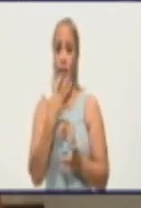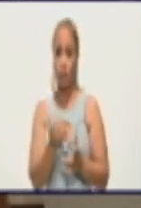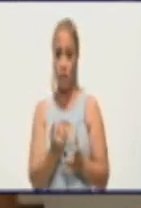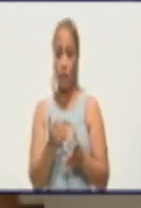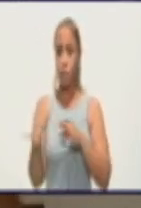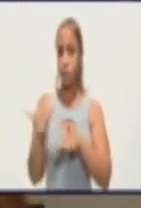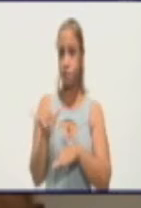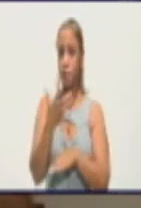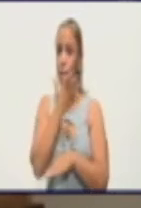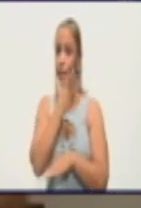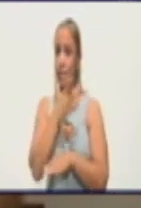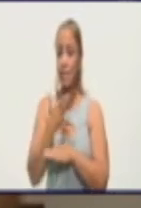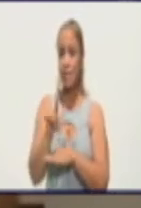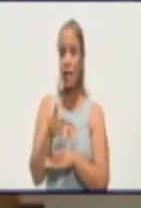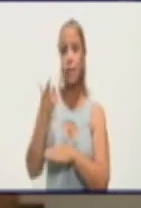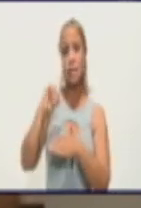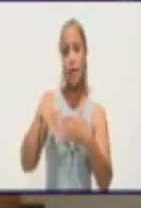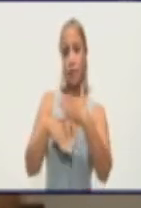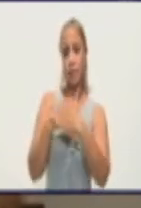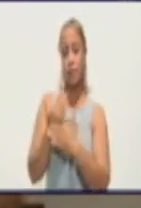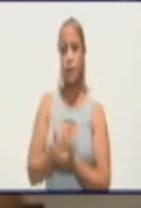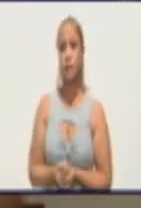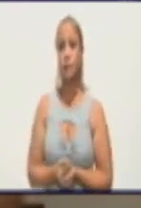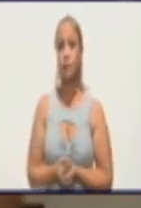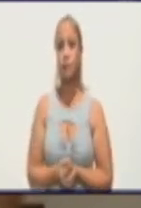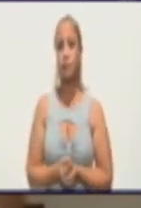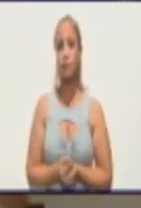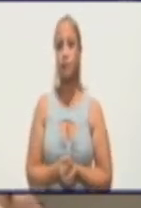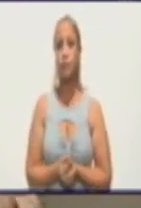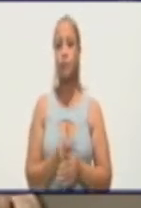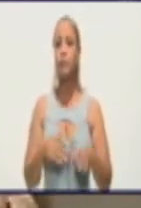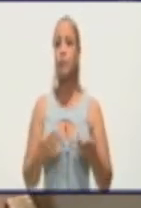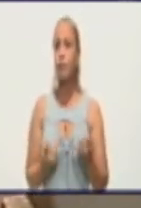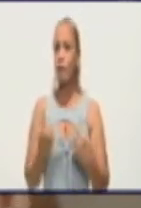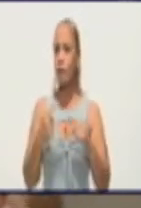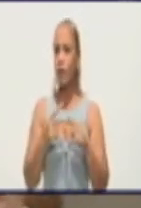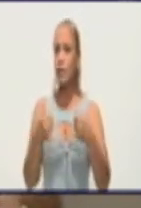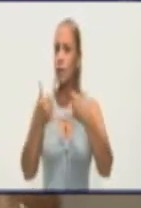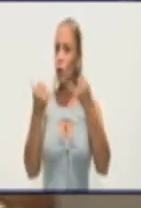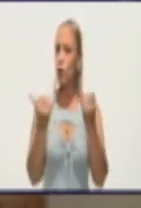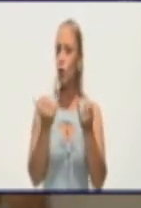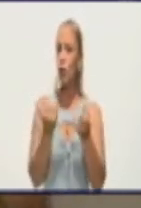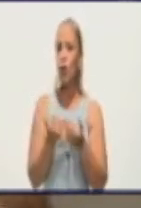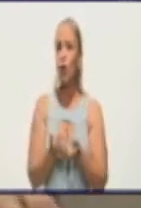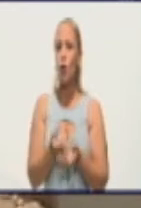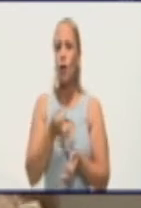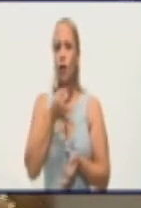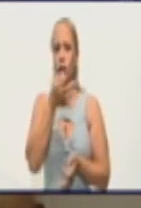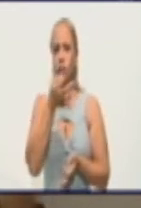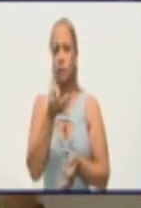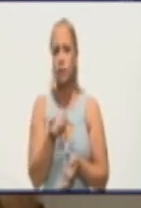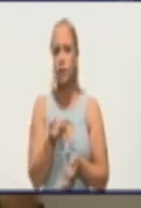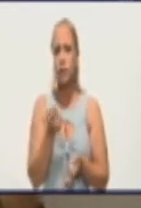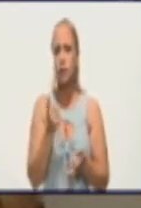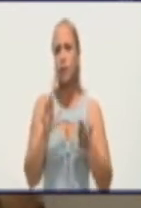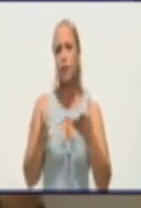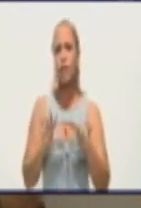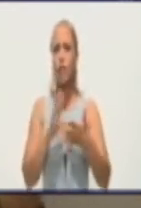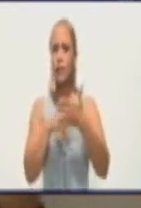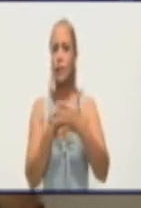de ayer ahora hay algunos circuitos que por el que no son apagarla en determinados momentos que quisieras decirlo aquí en determinado horario por el